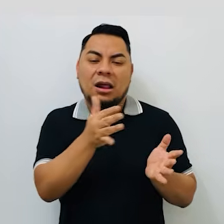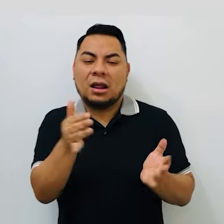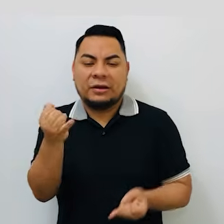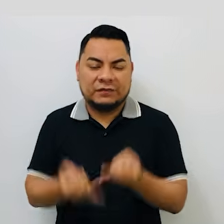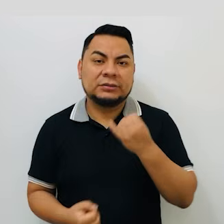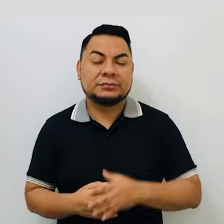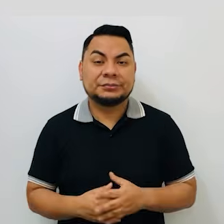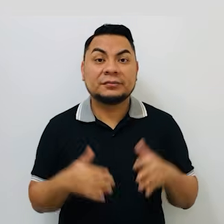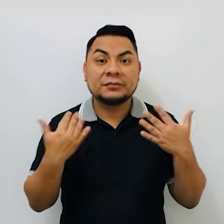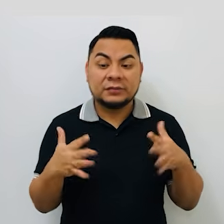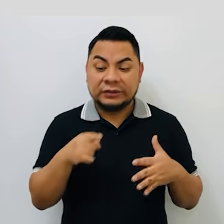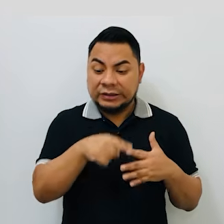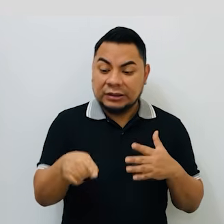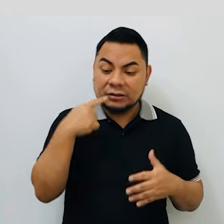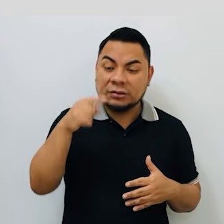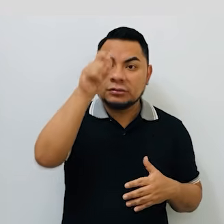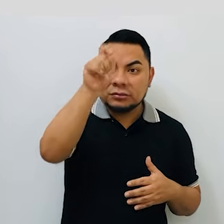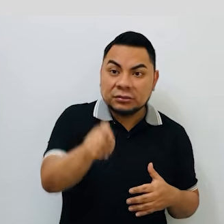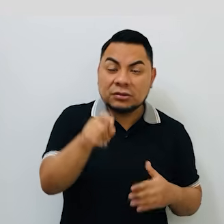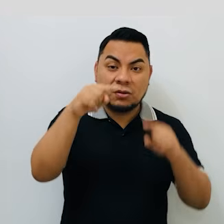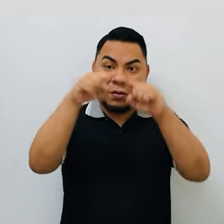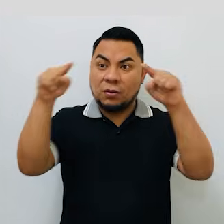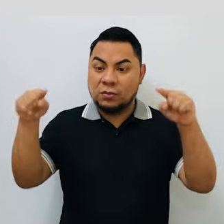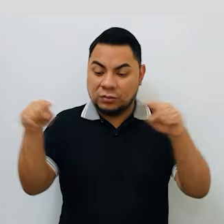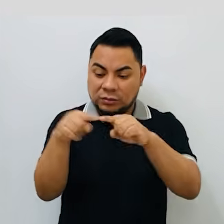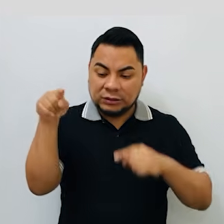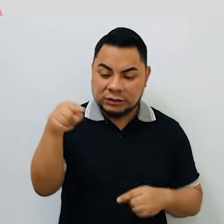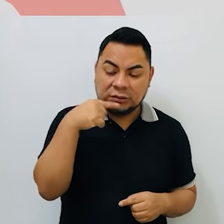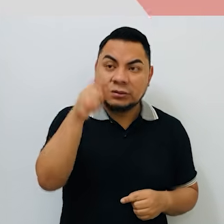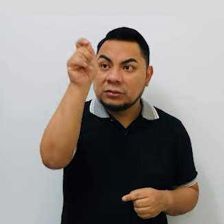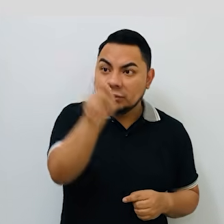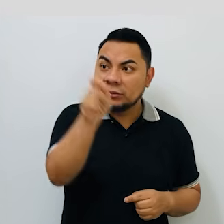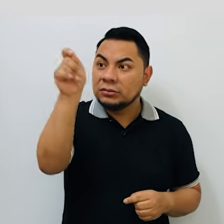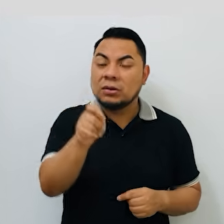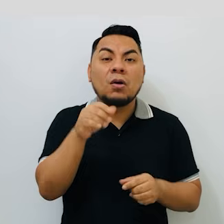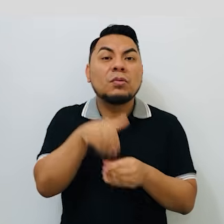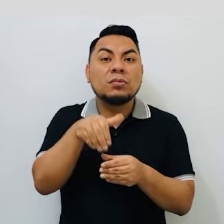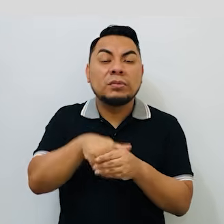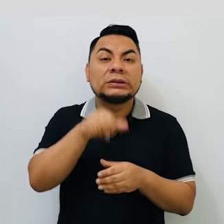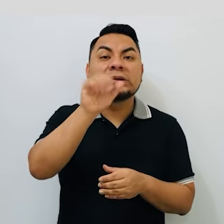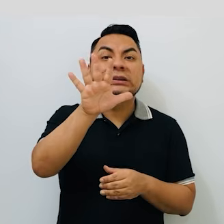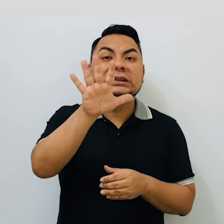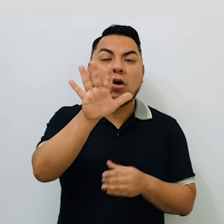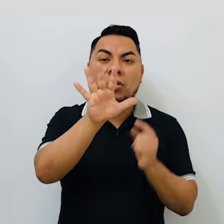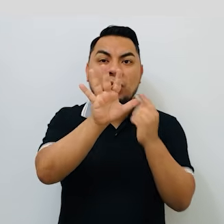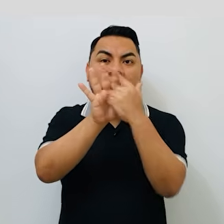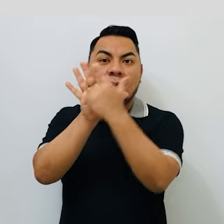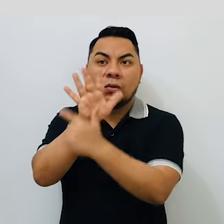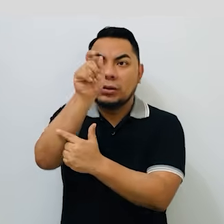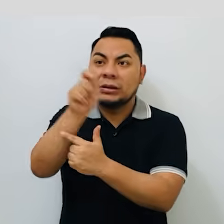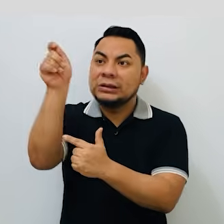terminar. Se deberá trazar un palote en el recuadro punteado que agrupa los votos de 5 en